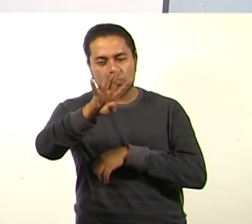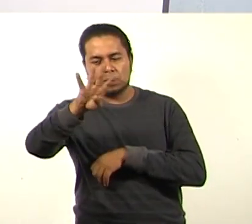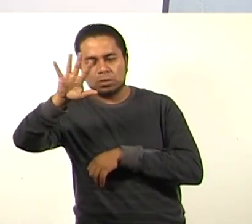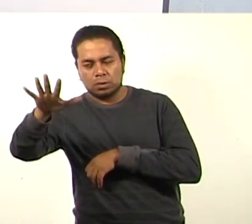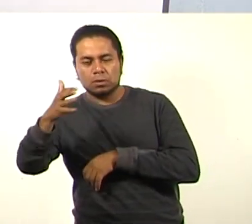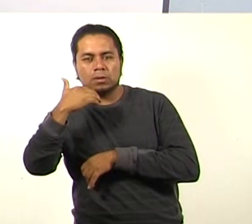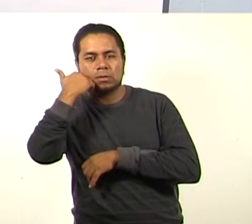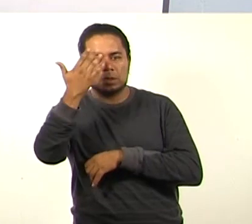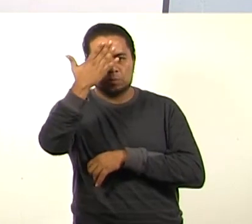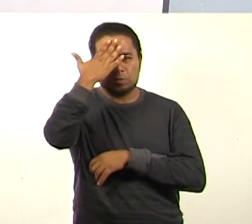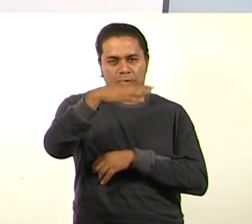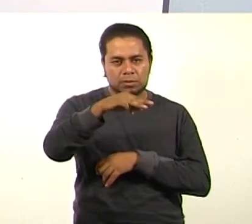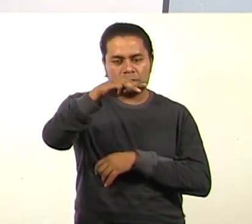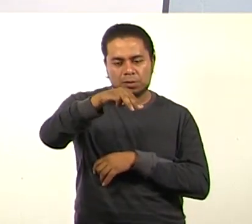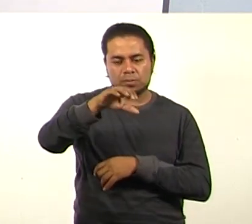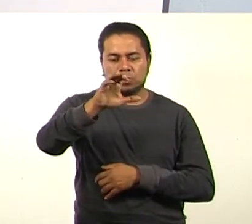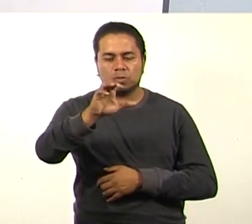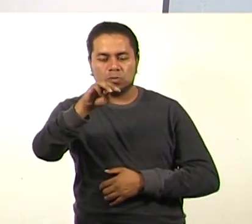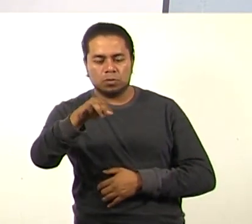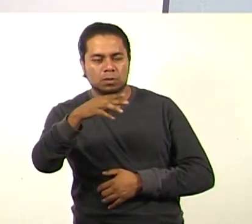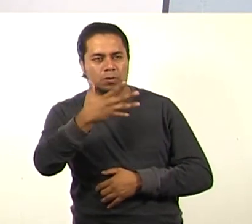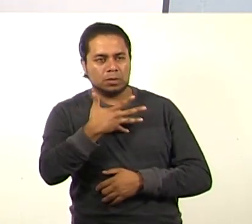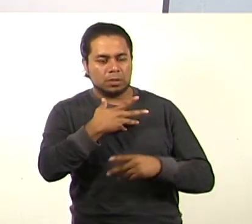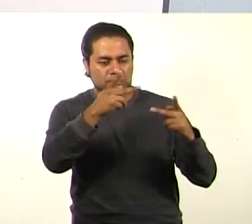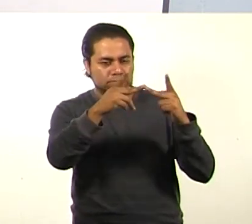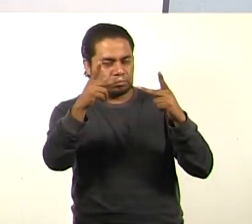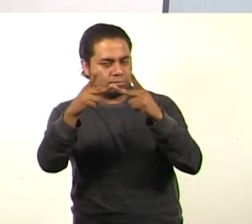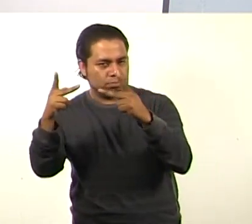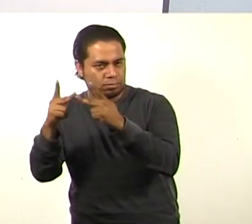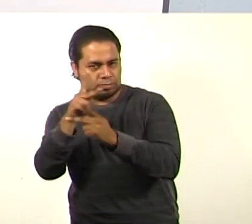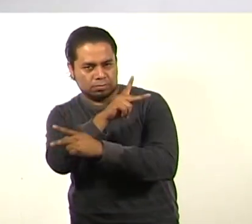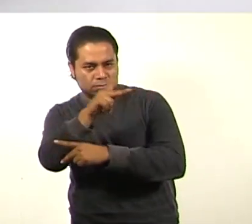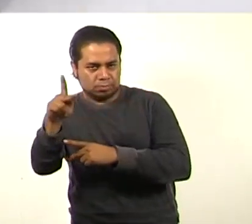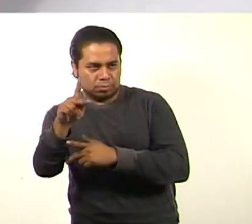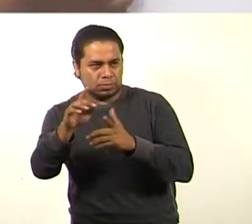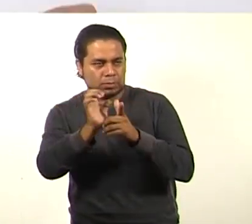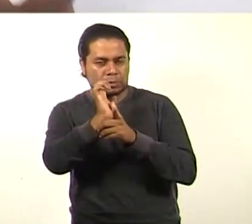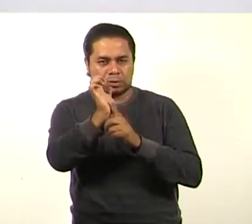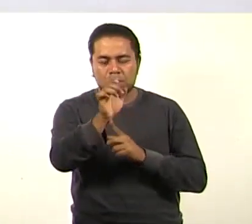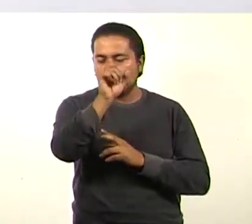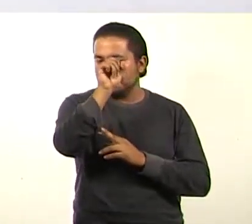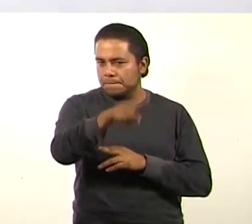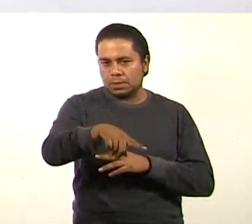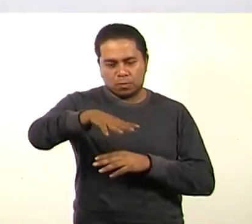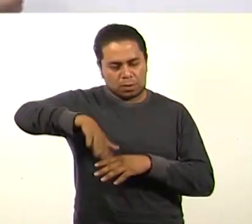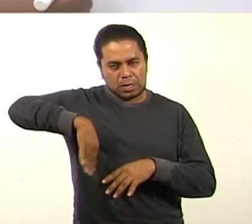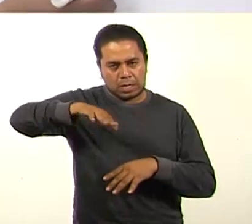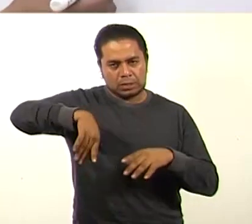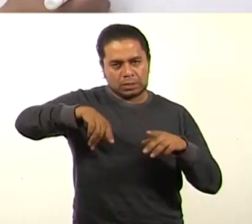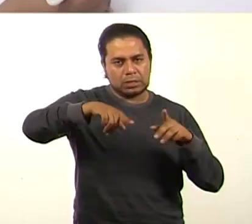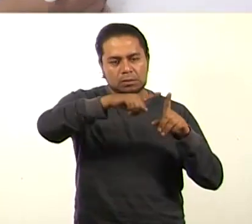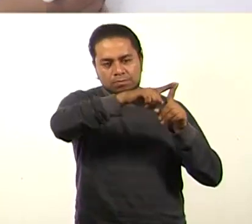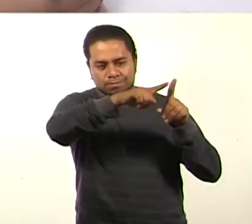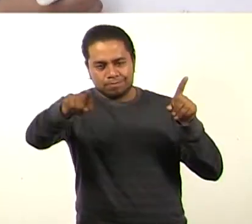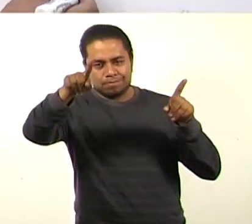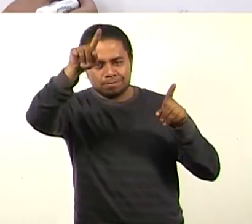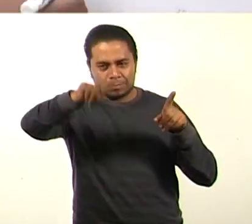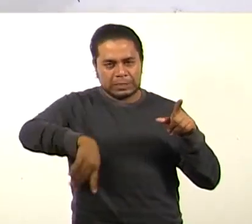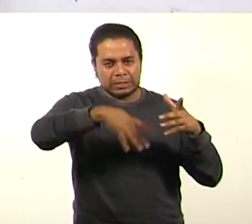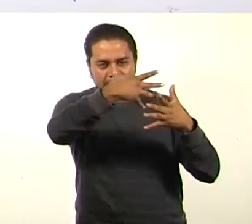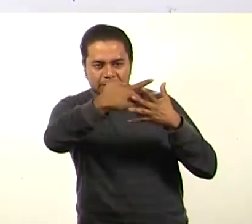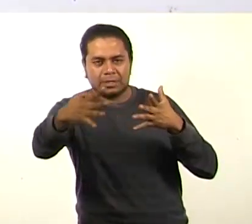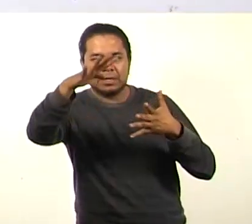mínimo común múltiplo que tienen estos 4 números. Entonces, hacemos la misma secuencia de pasos